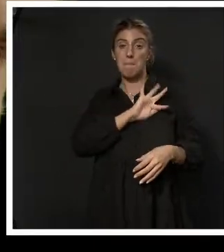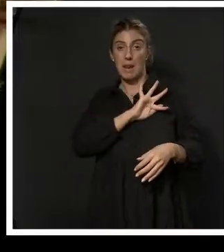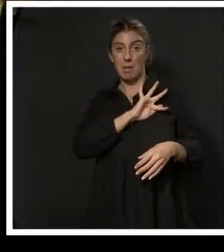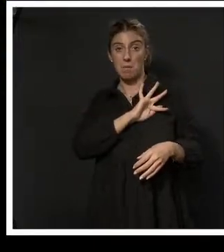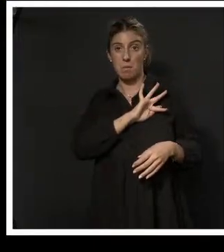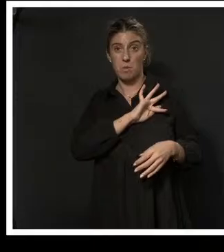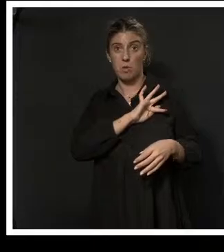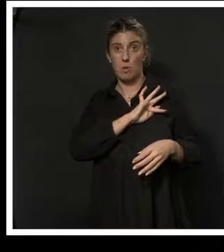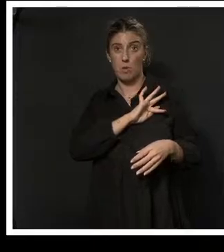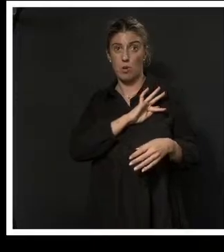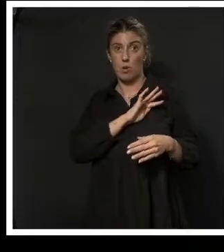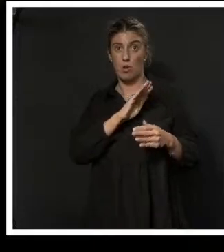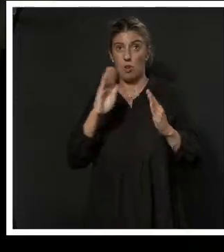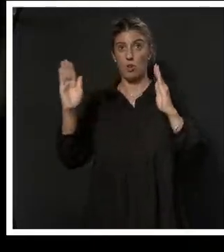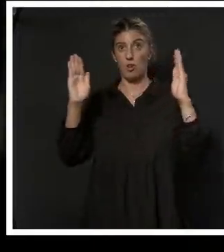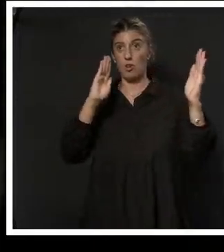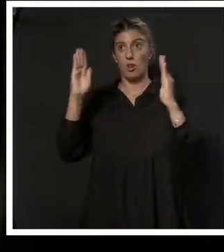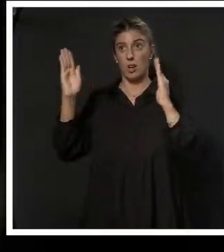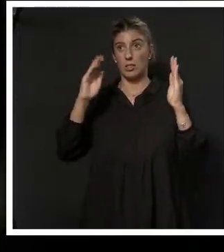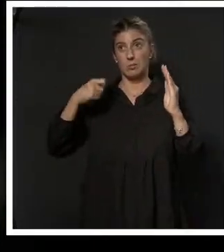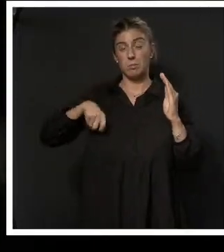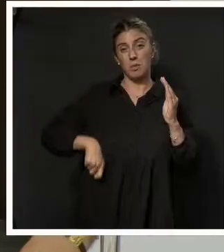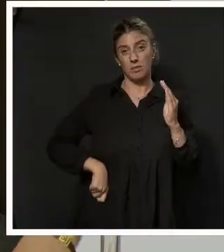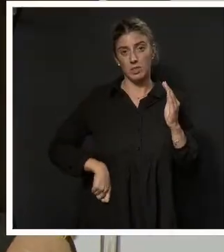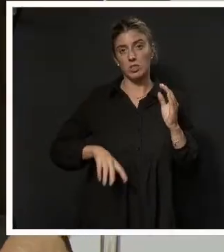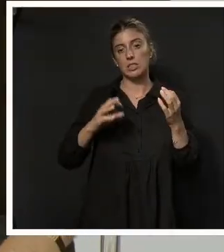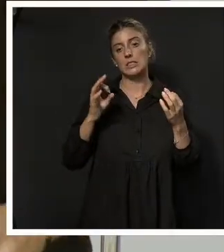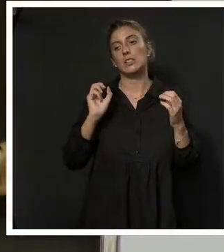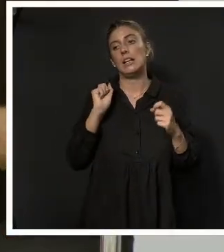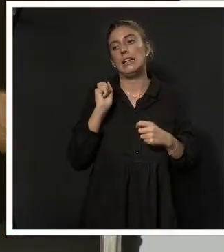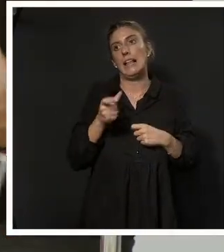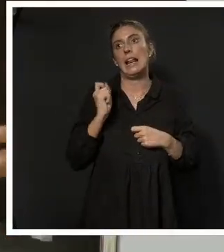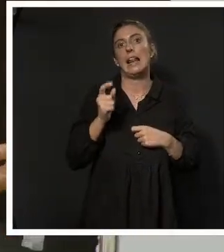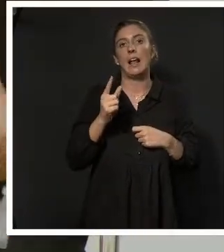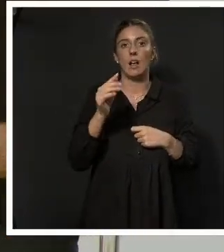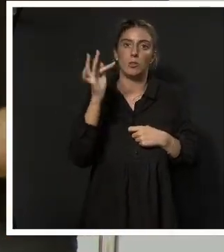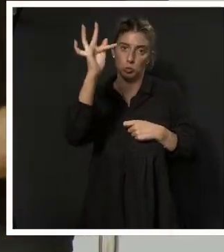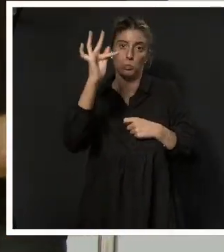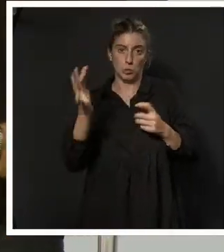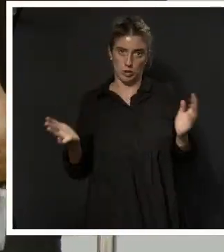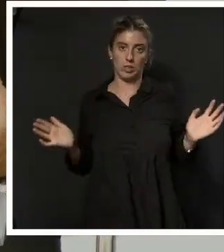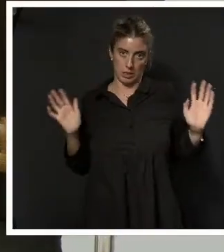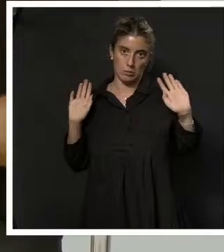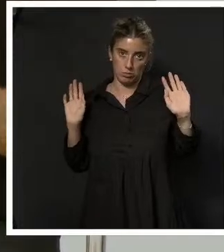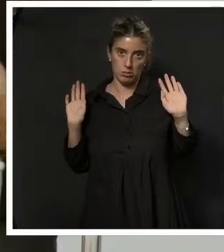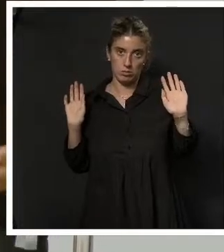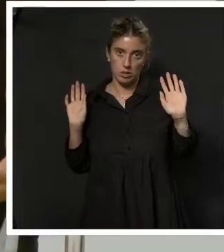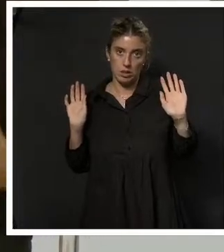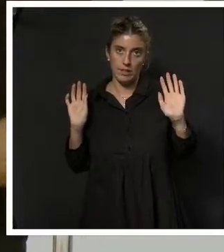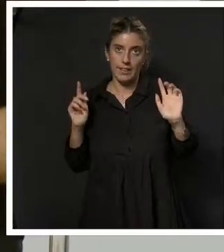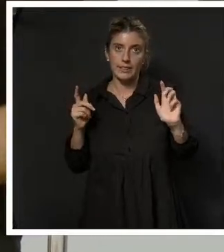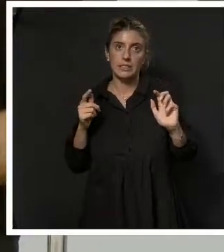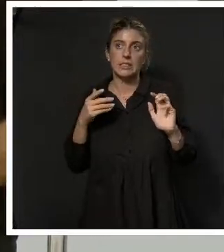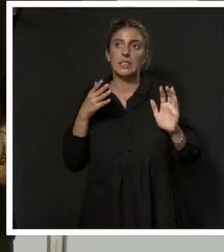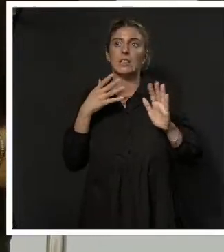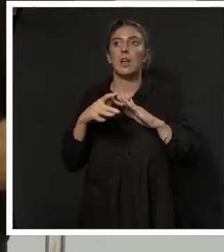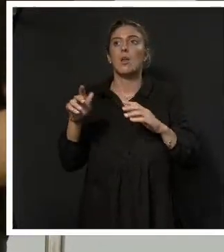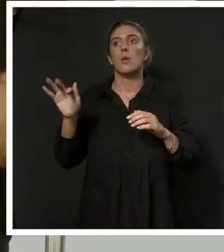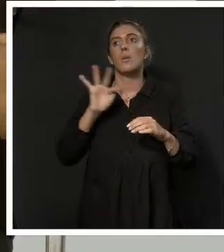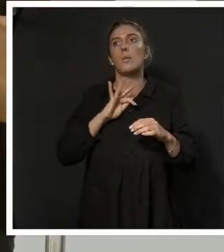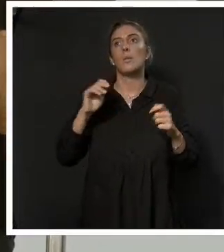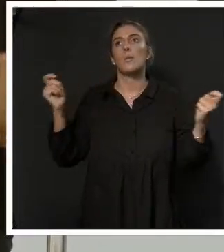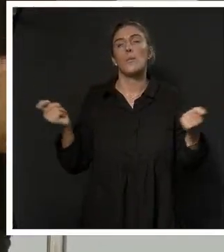nanoso no no son negociado siempre son vos porque siempre supone un poco de promoción